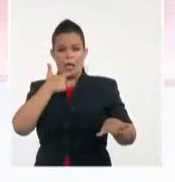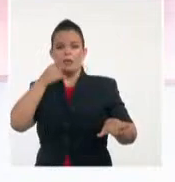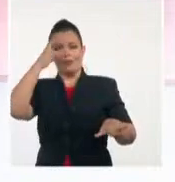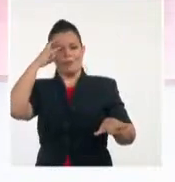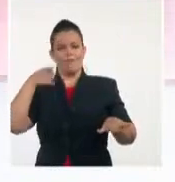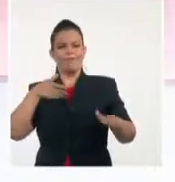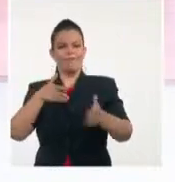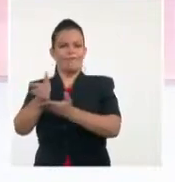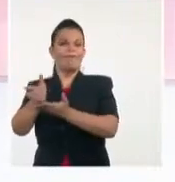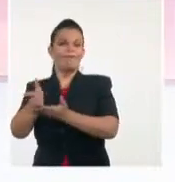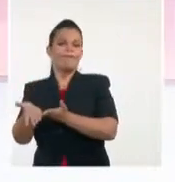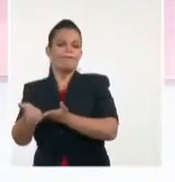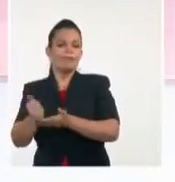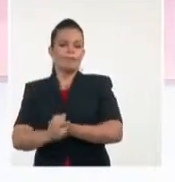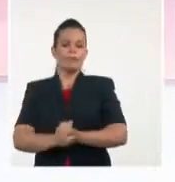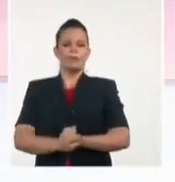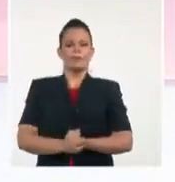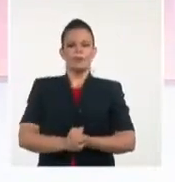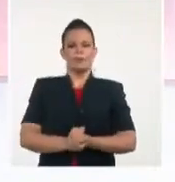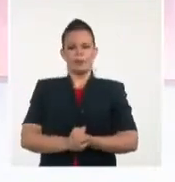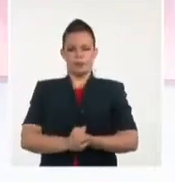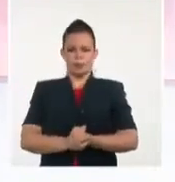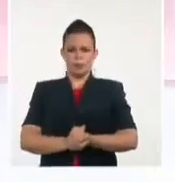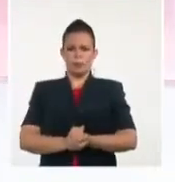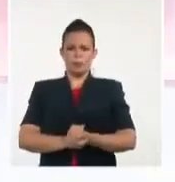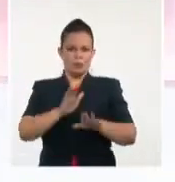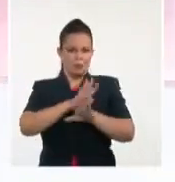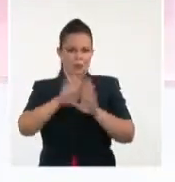digresión de carácter histórico.